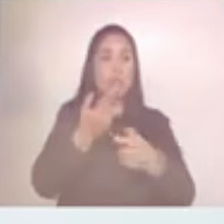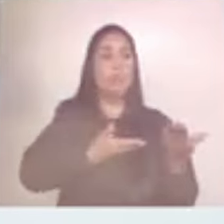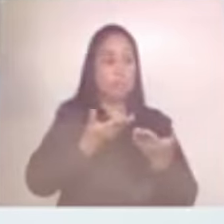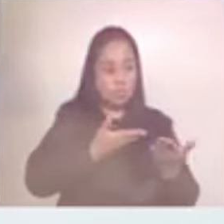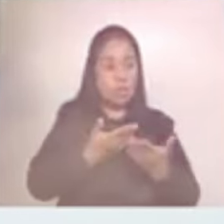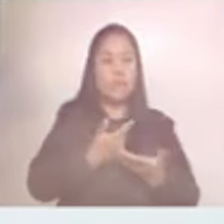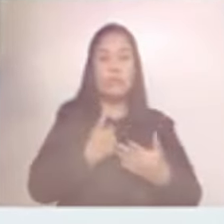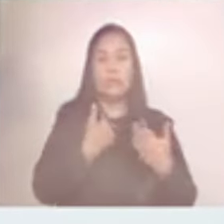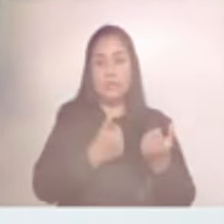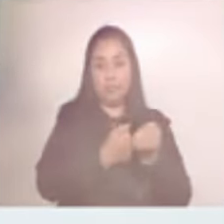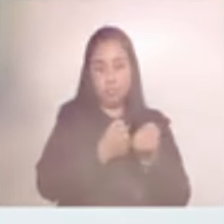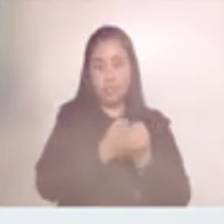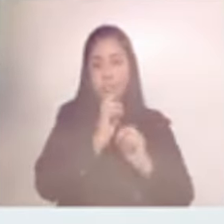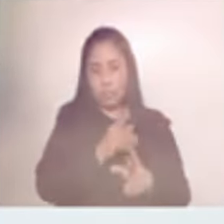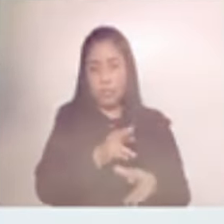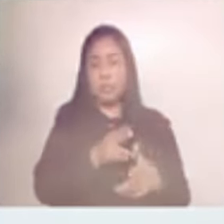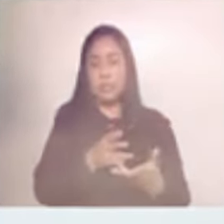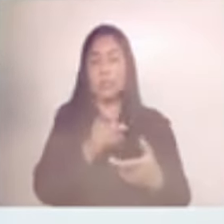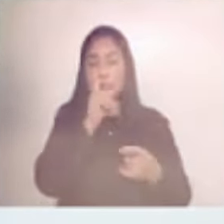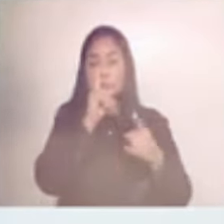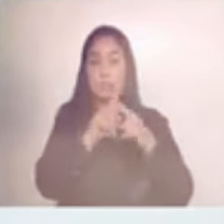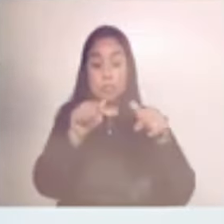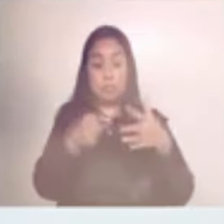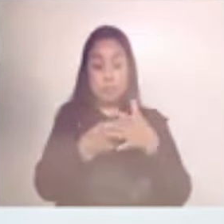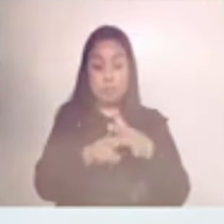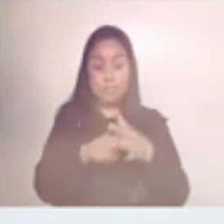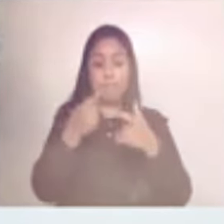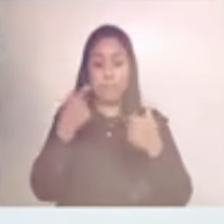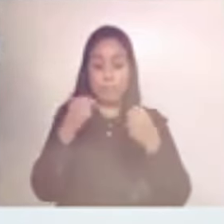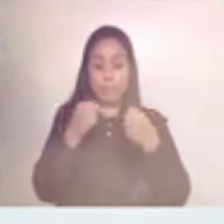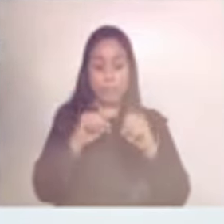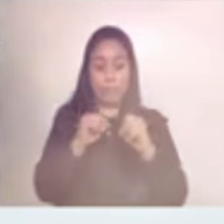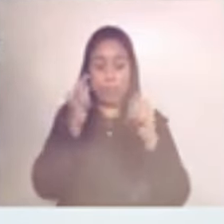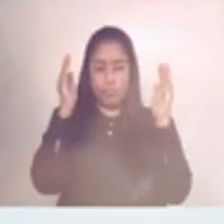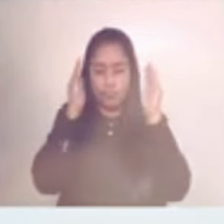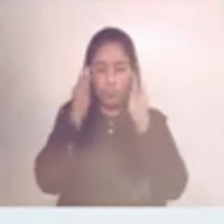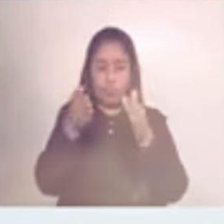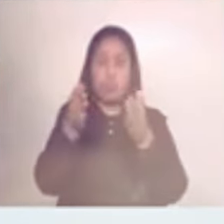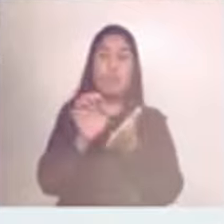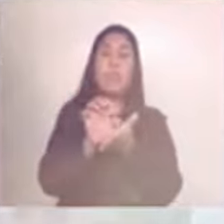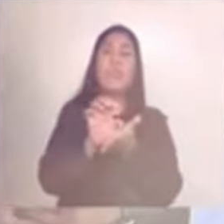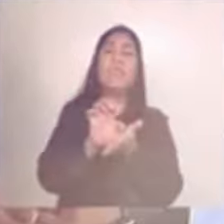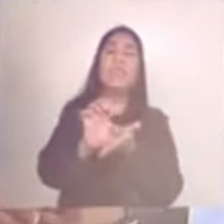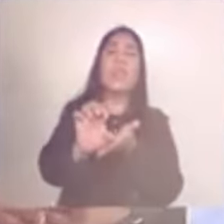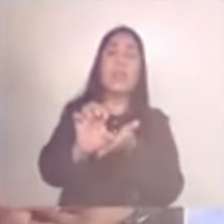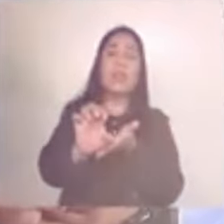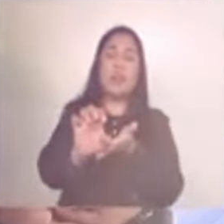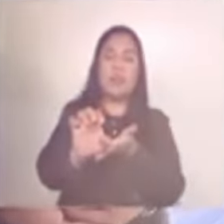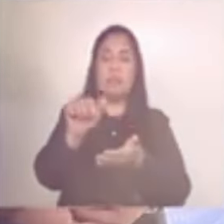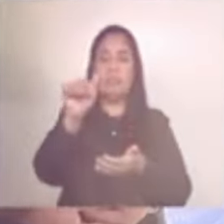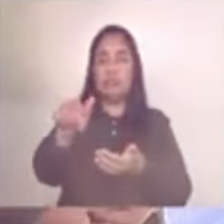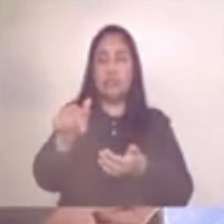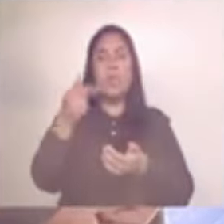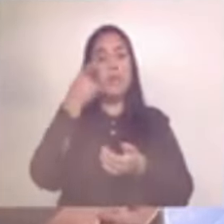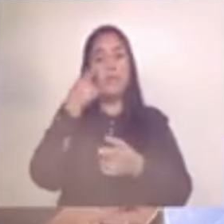sobre todo vamos a tener que empezar a desarrollar precisamente un enfoque preventivo para evitar